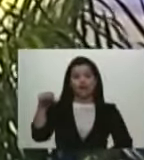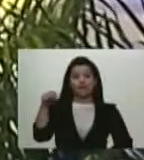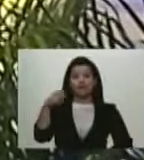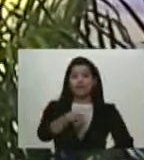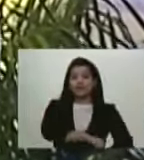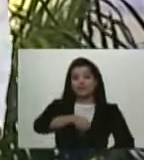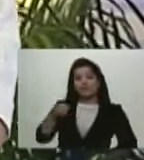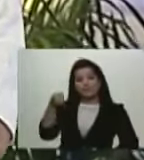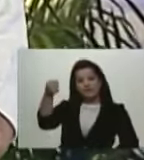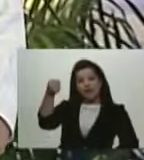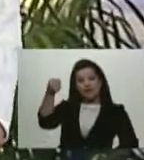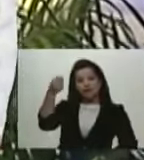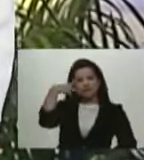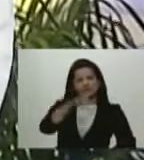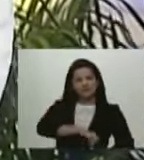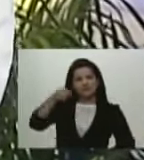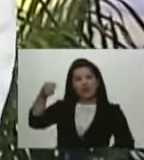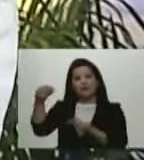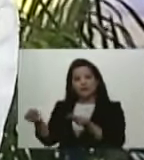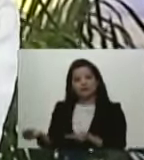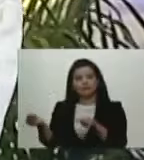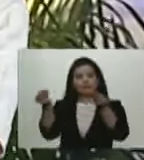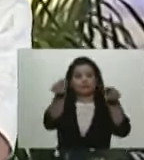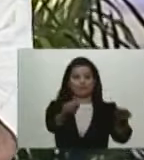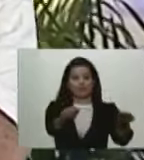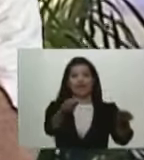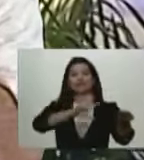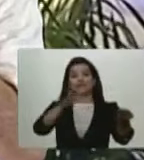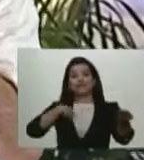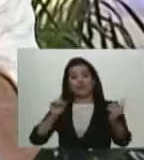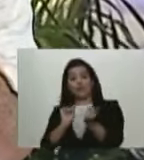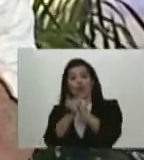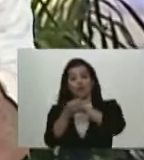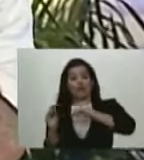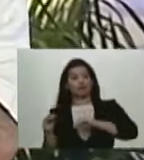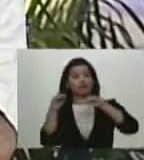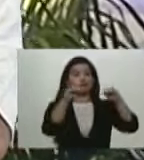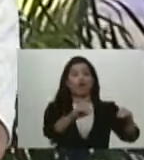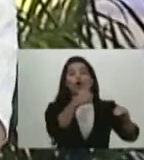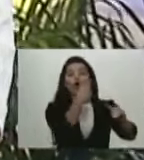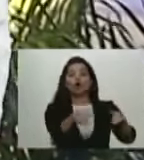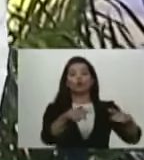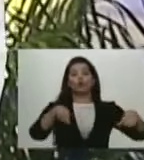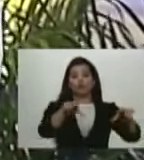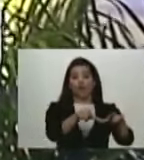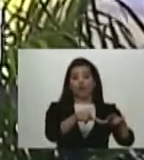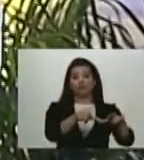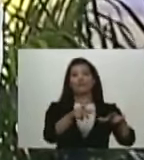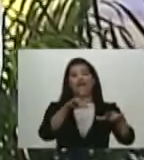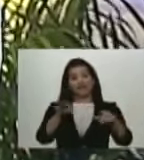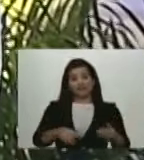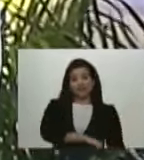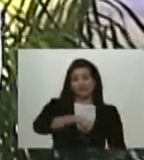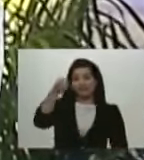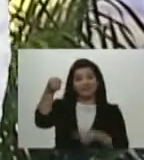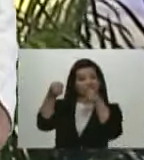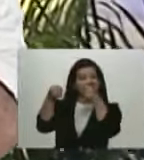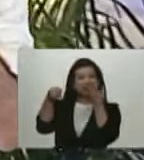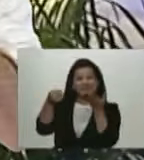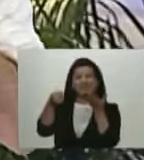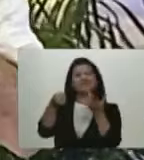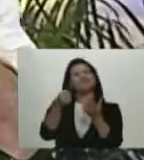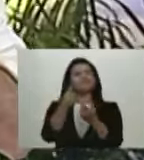a donde van a hacerle todas estas, todo este trabajo que va a